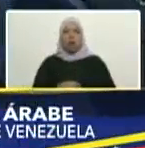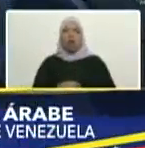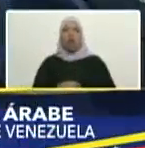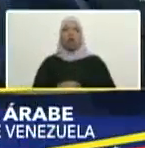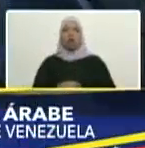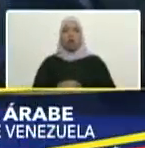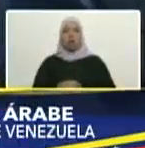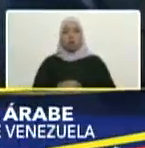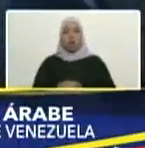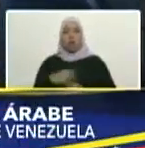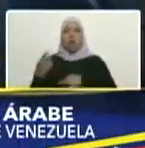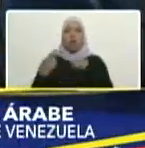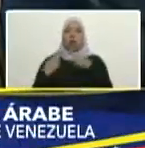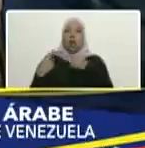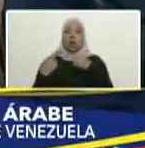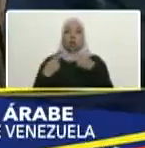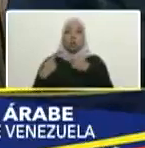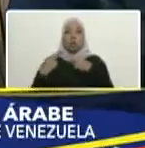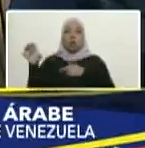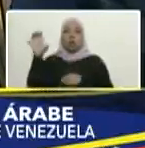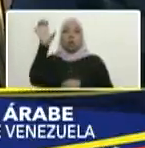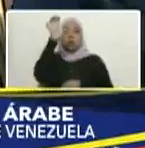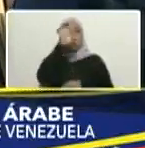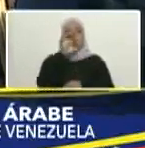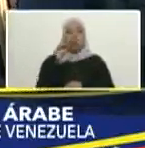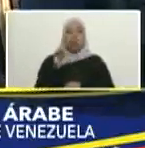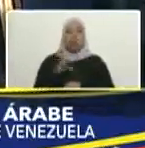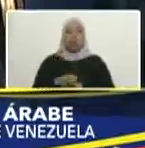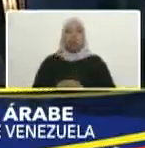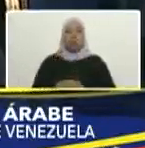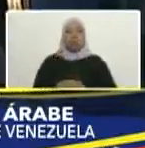viceministros de Relaciones Exteriores,